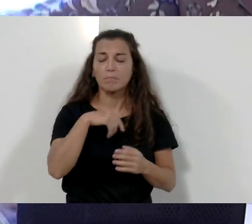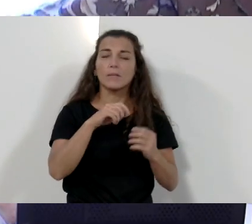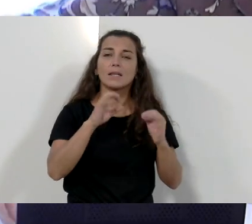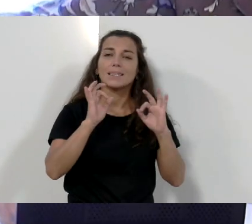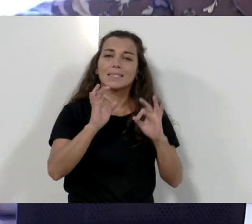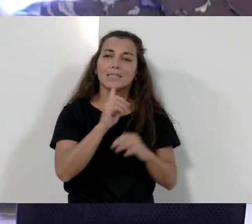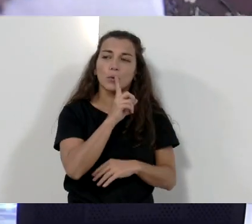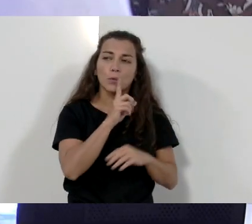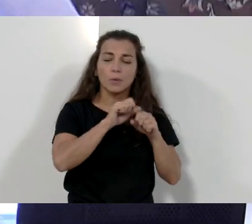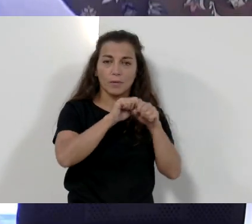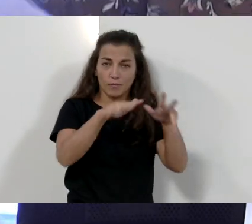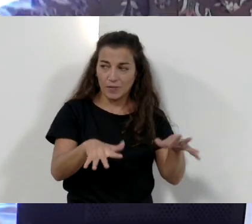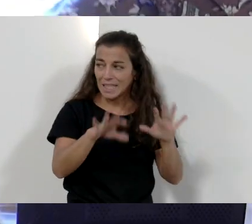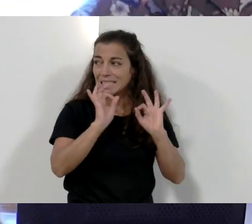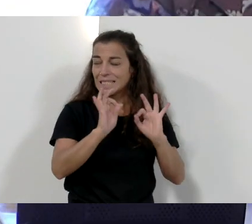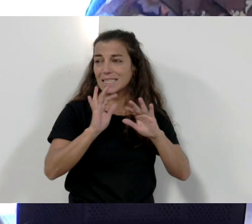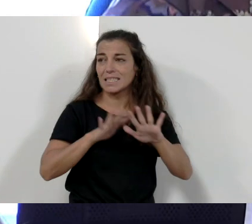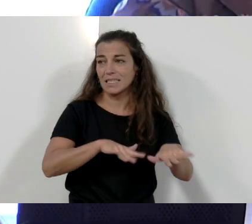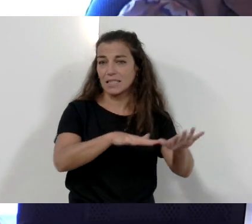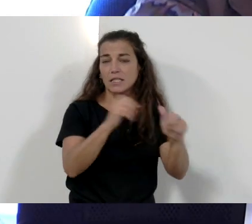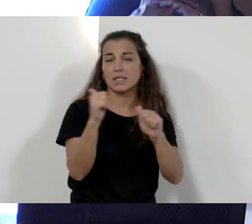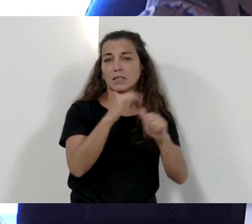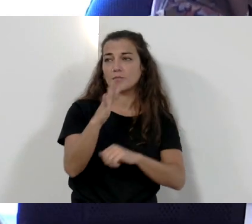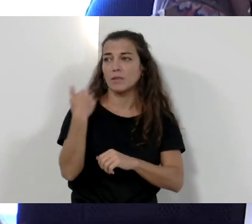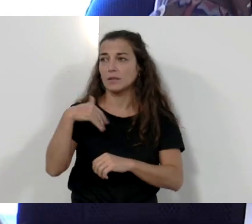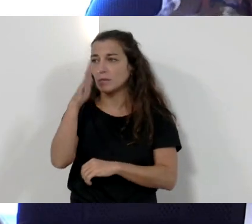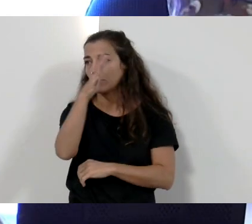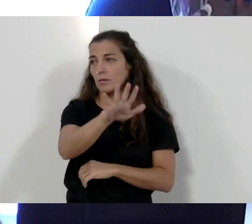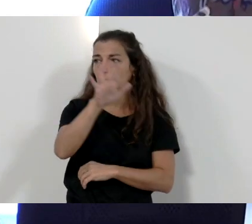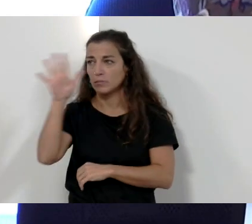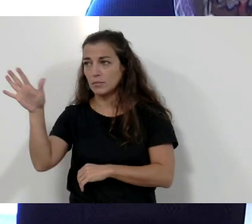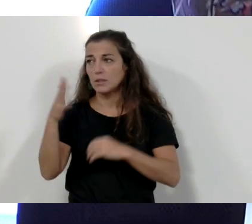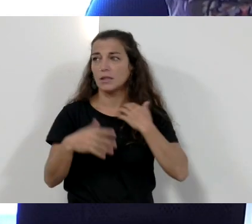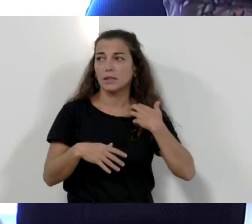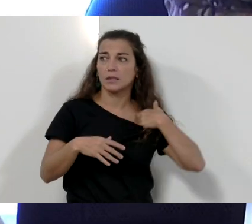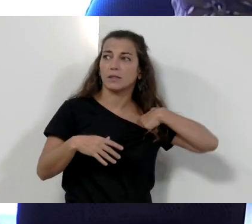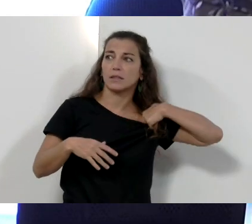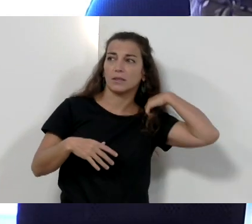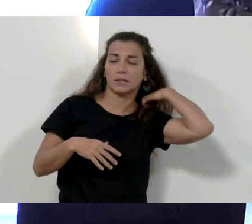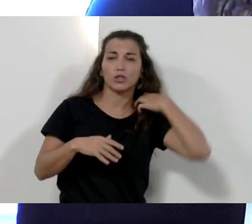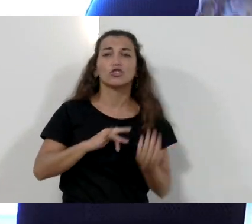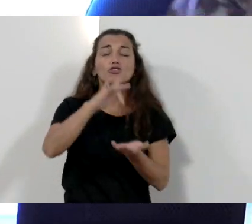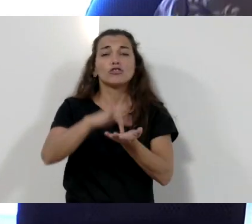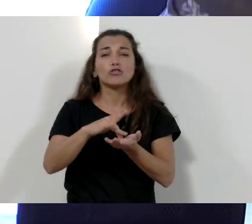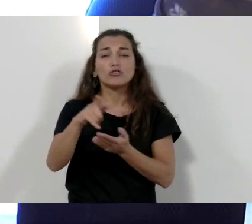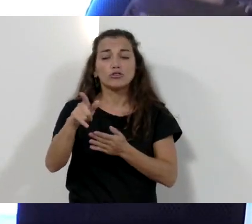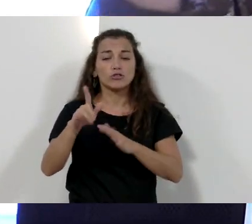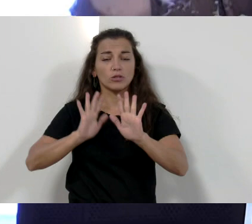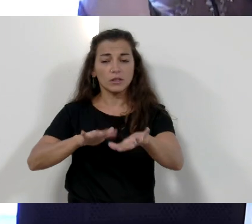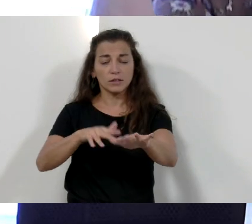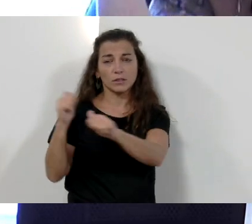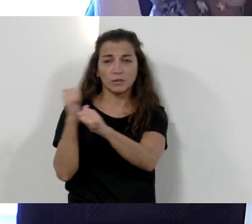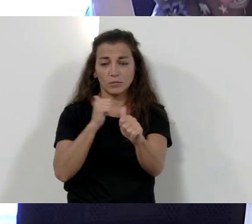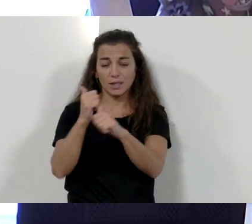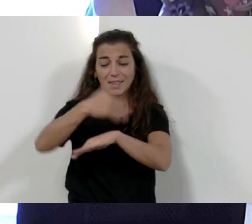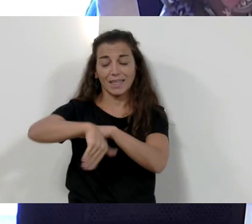que nos denunciemos unos a otros. Cuando pasan las procesiones por la calle Camarín, lo que ven es esto, pero esto no le molesta a la señora Boadella.